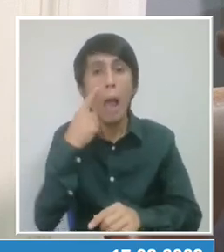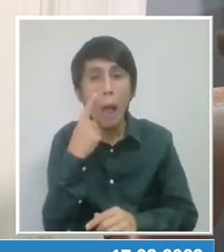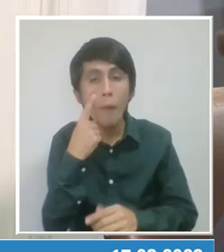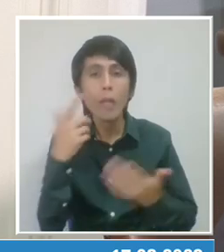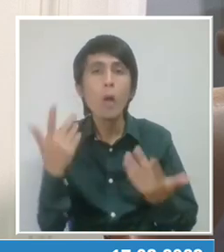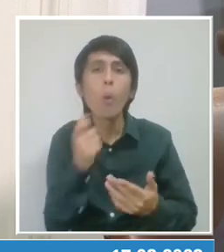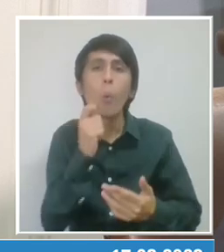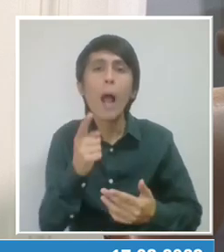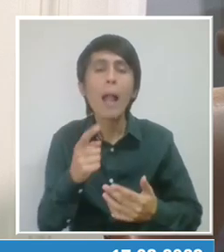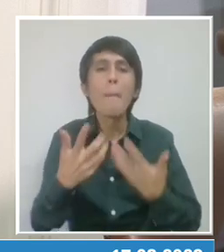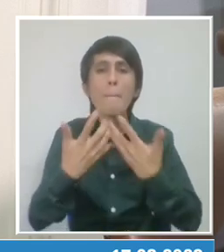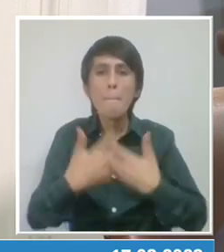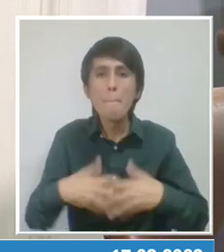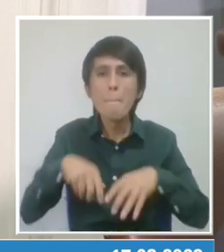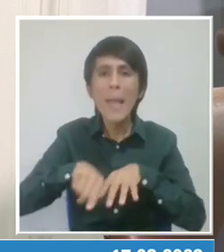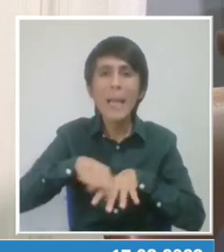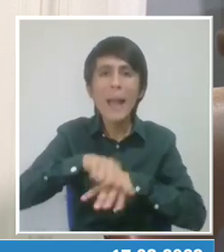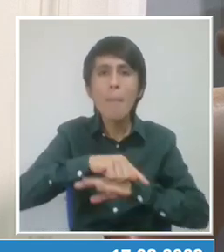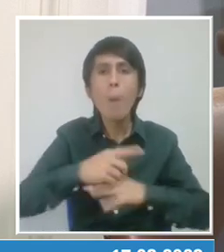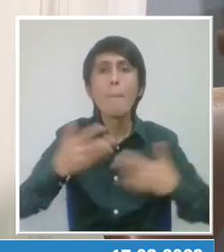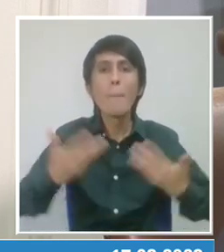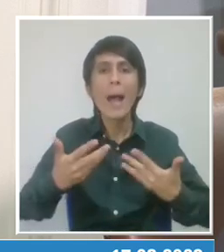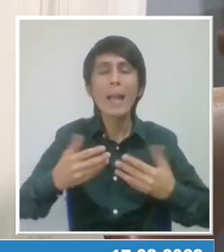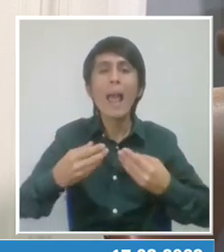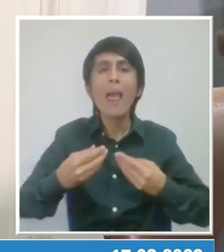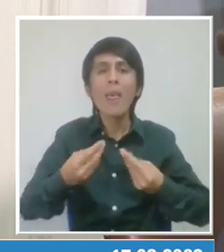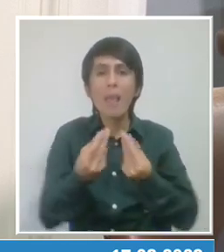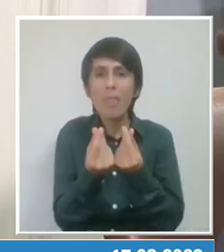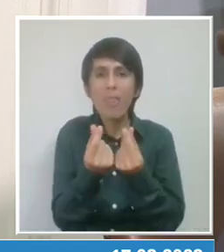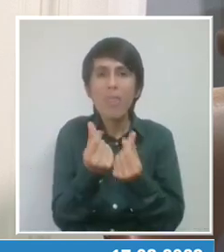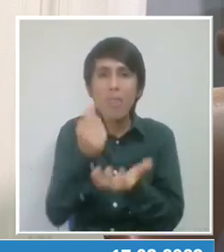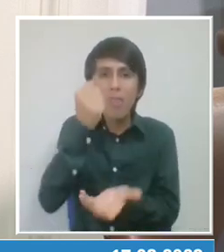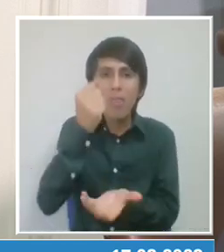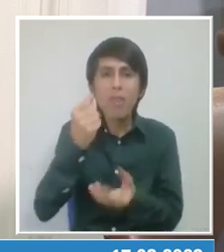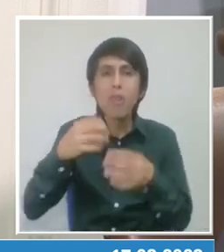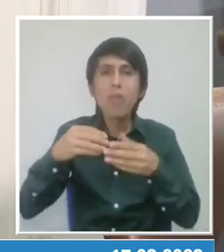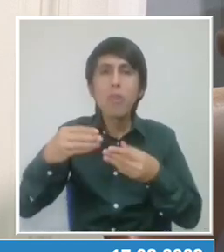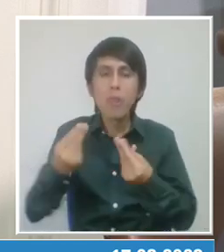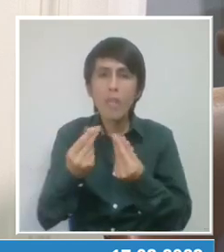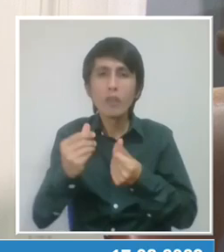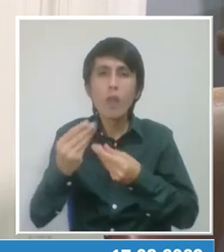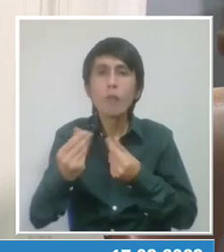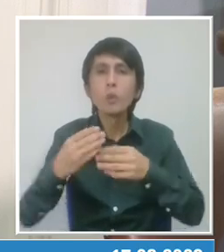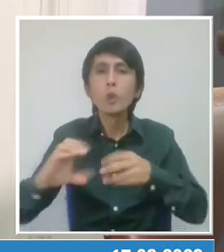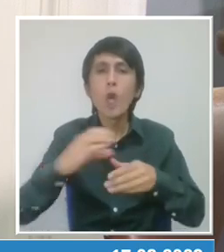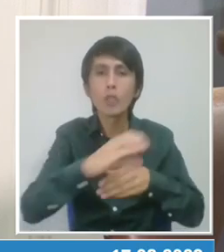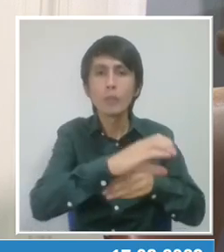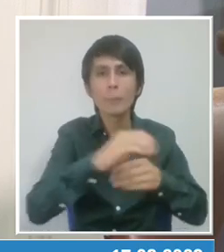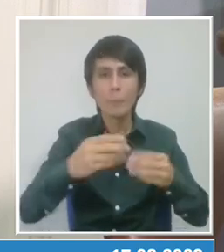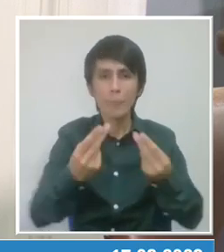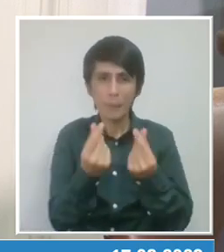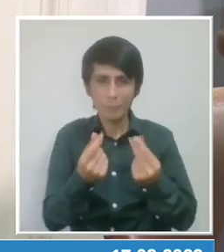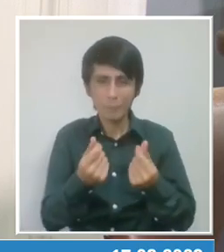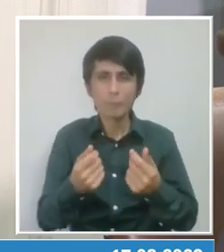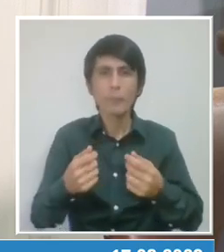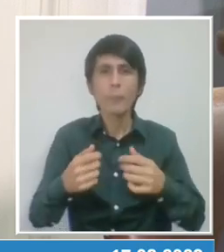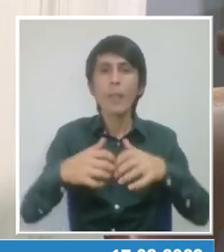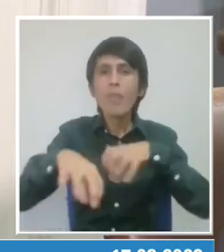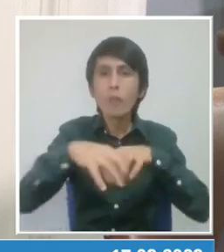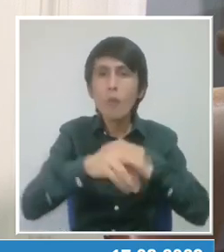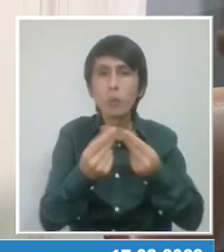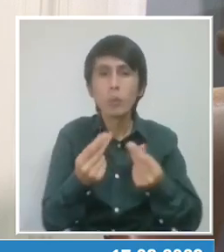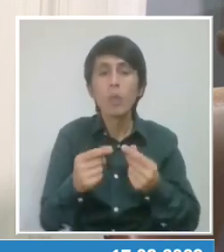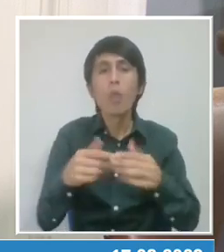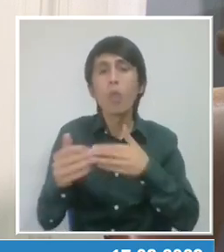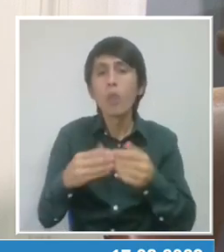presupuestaria que estimulen la subsidiariedad en las universidades, en los colegios profesionales, en las instituciones